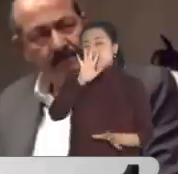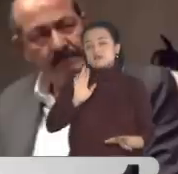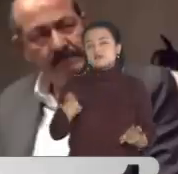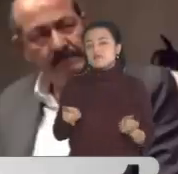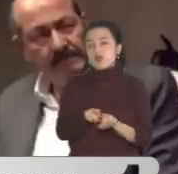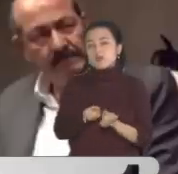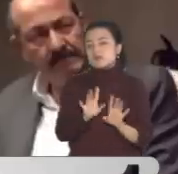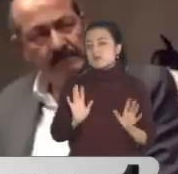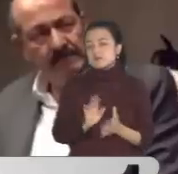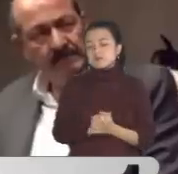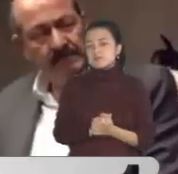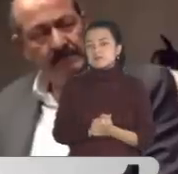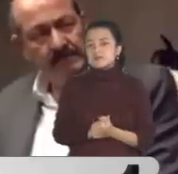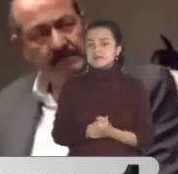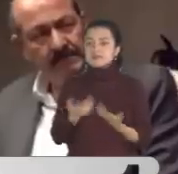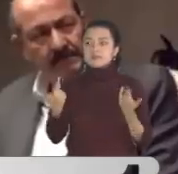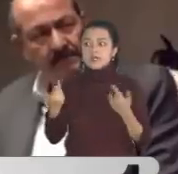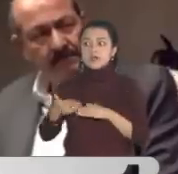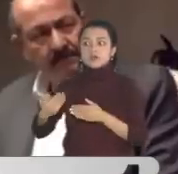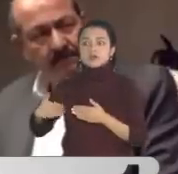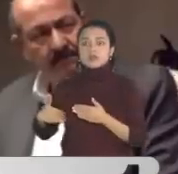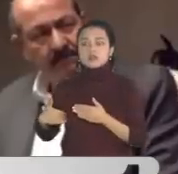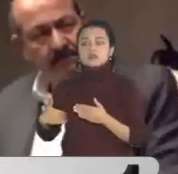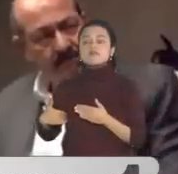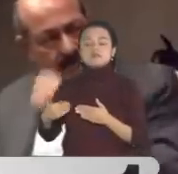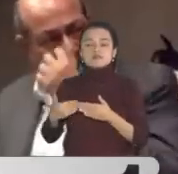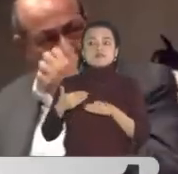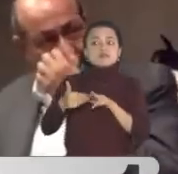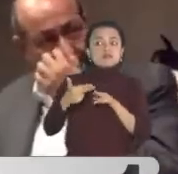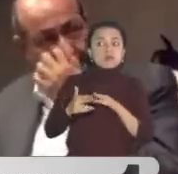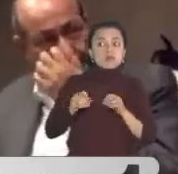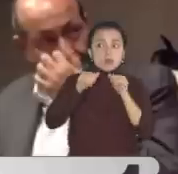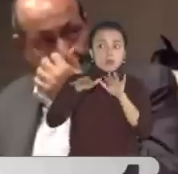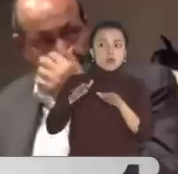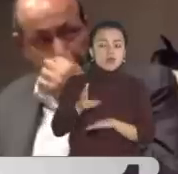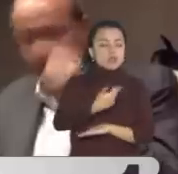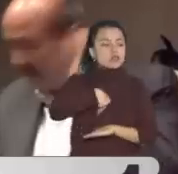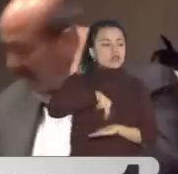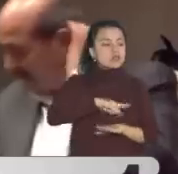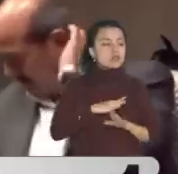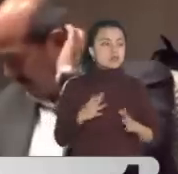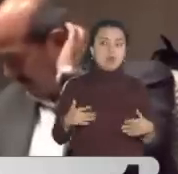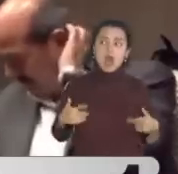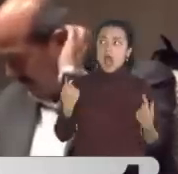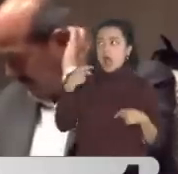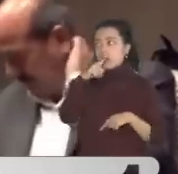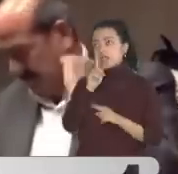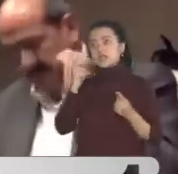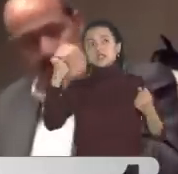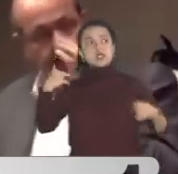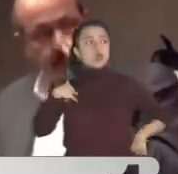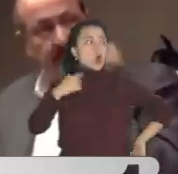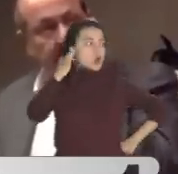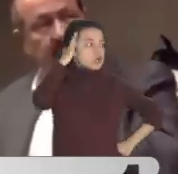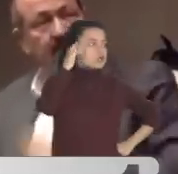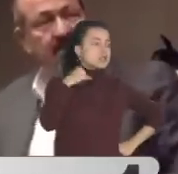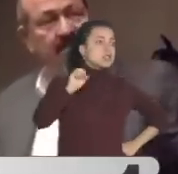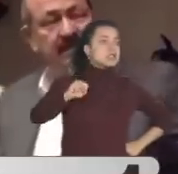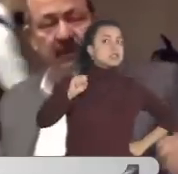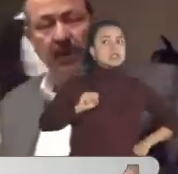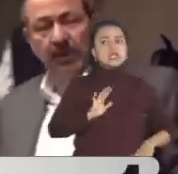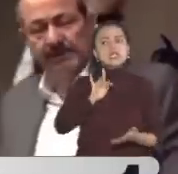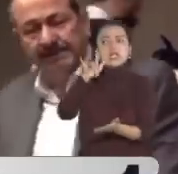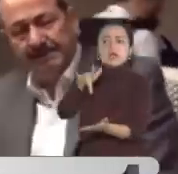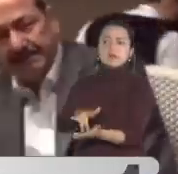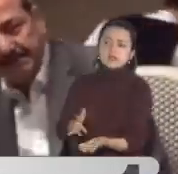campaña tiene que advertir que eso, y descalificarlo y no salir a las explicaciones del otro. No, es que la persona que fue, es que